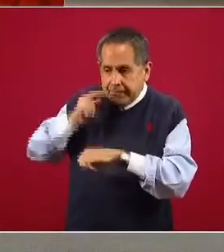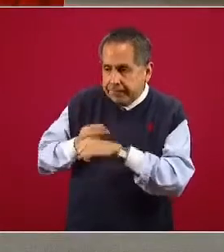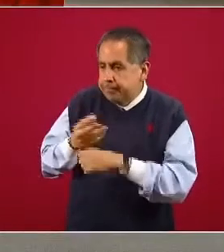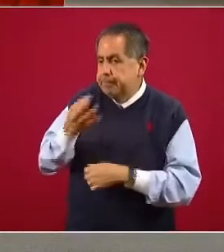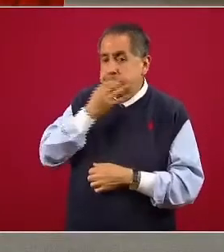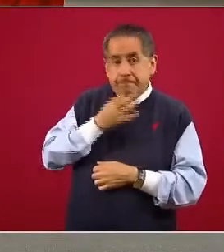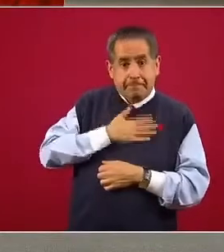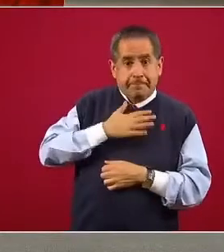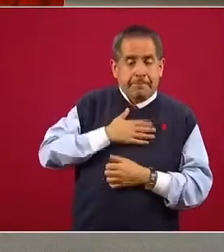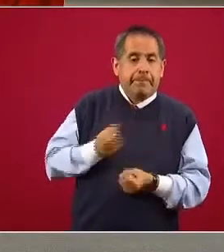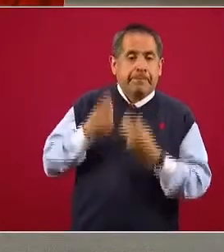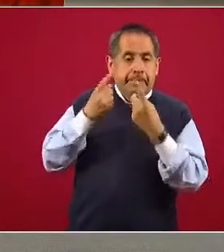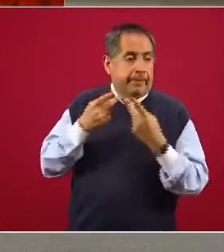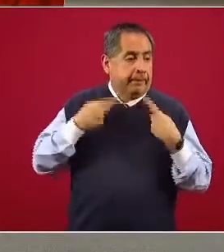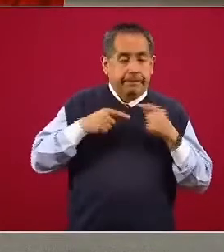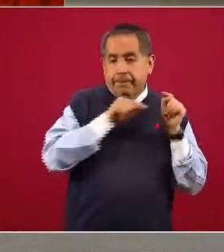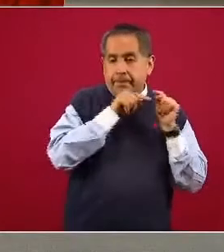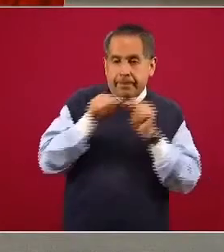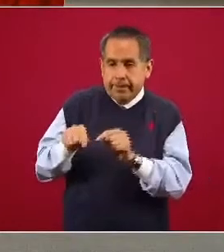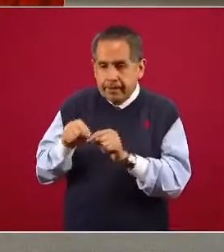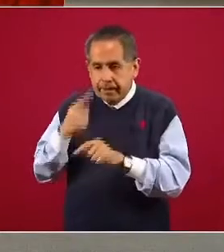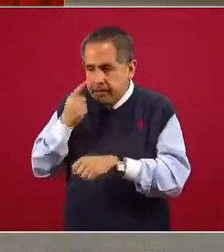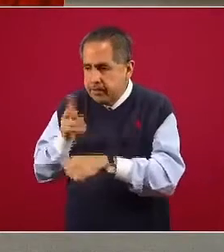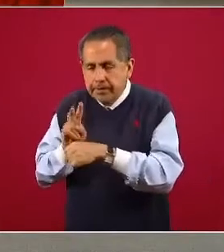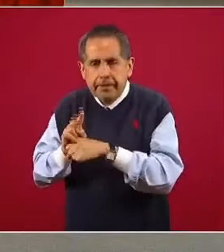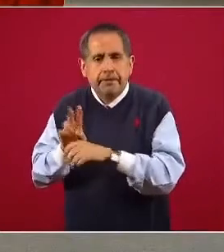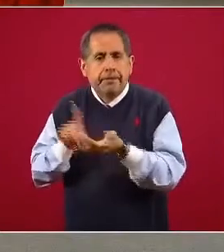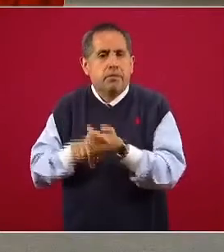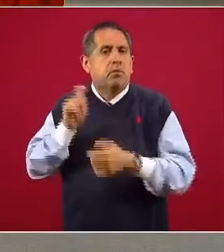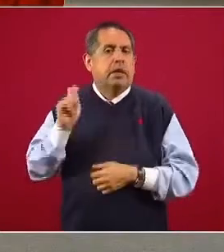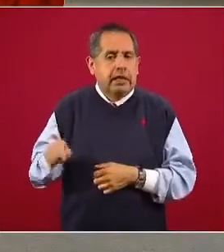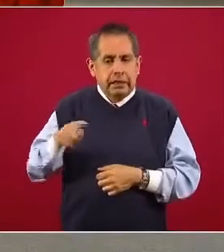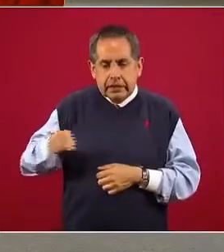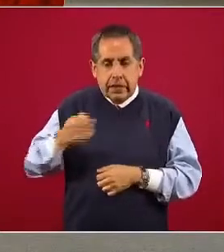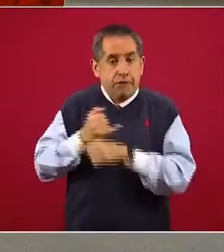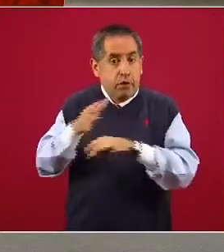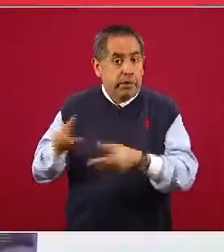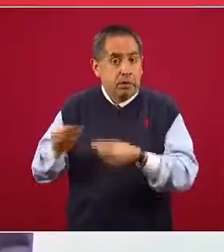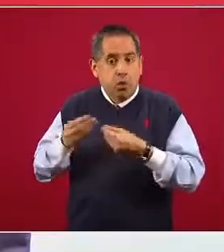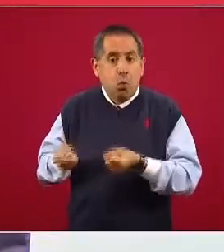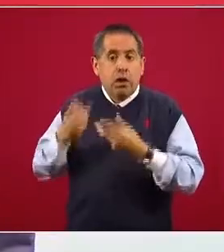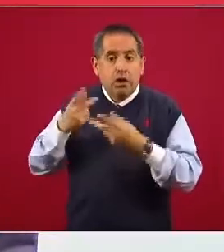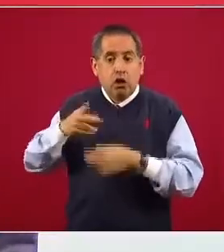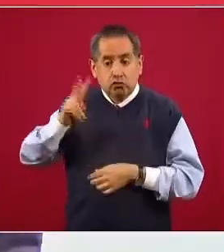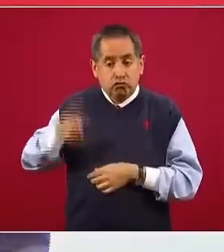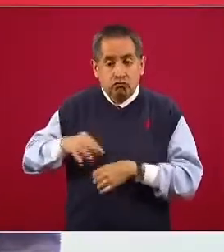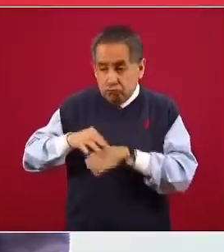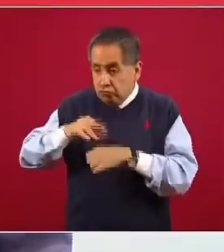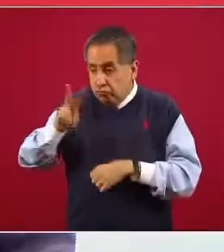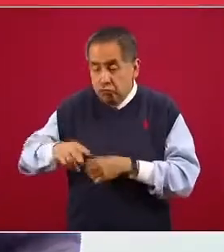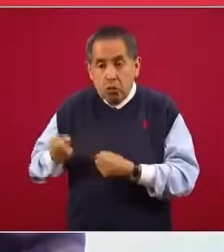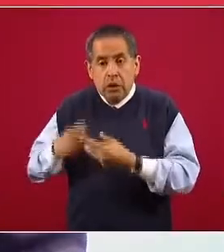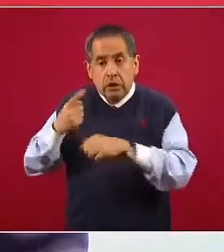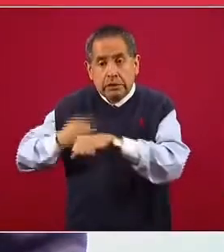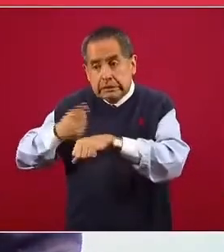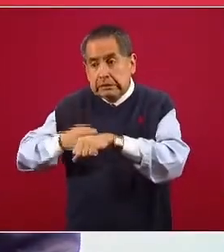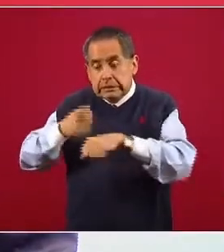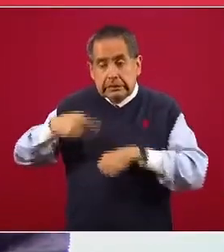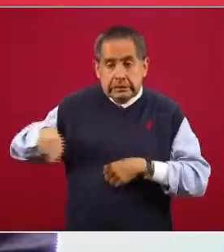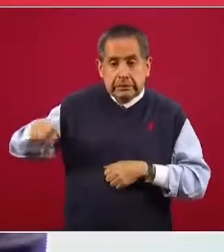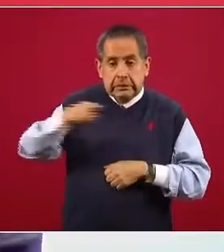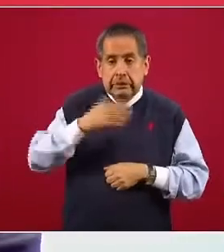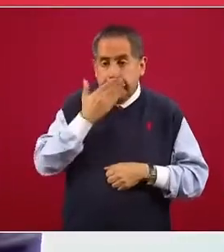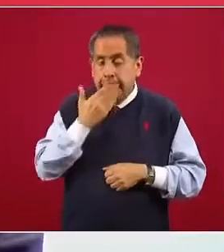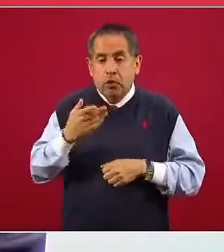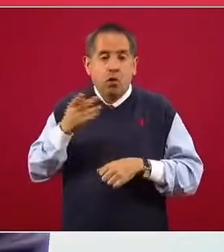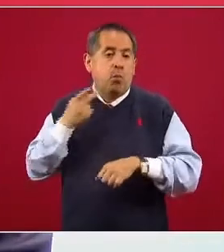nos permiten que los operadores de la Procuraduría tengan información en tiempo real. Y esto, afortunadamente, a